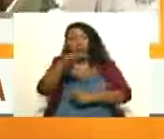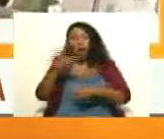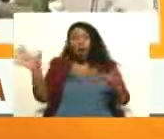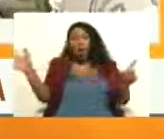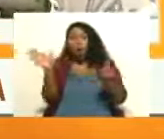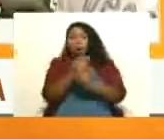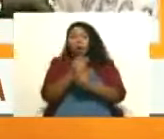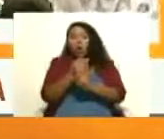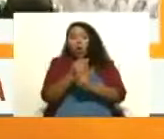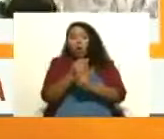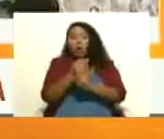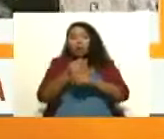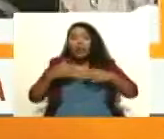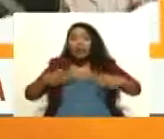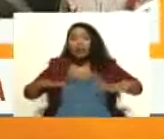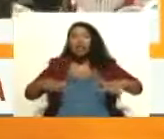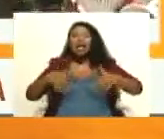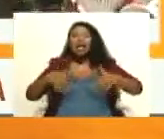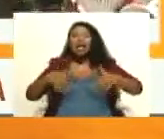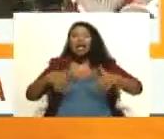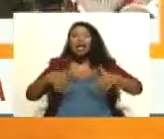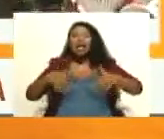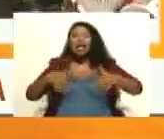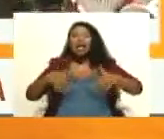logrado recuperar la República.